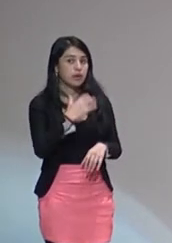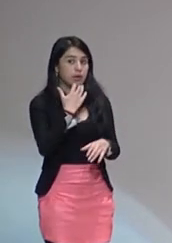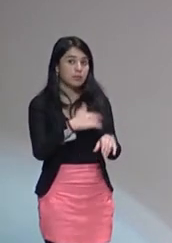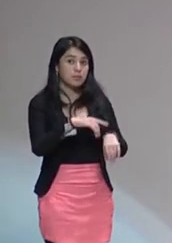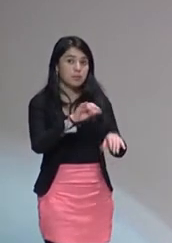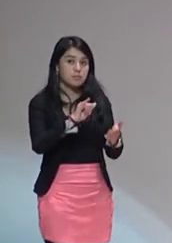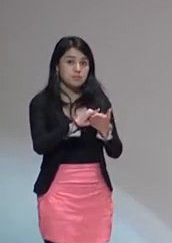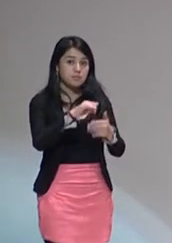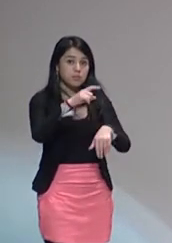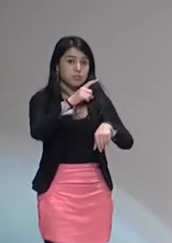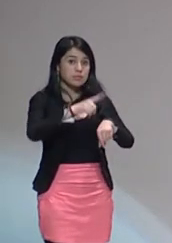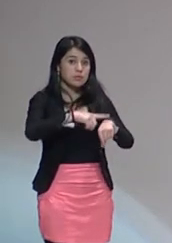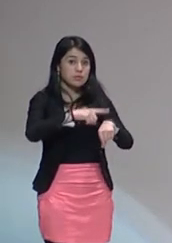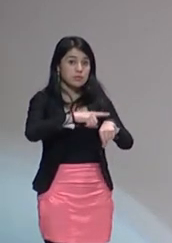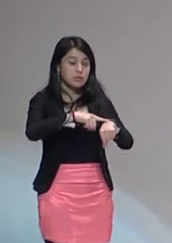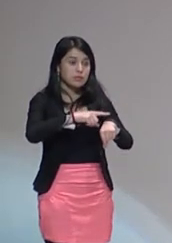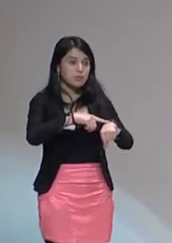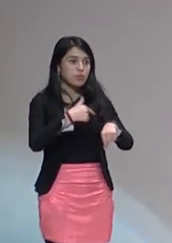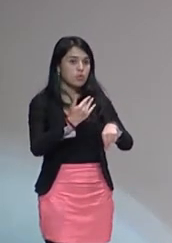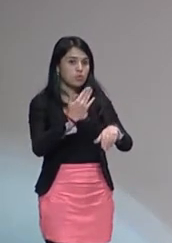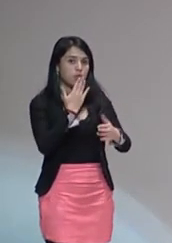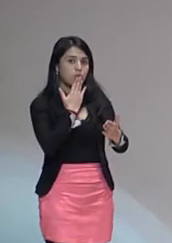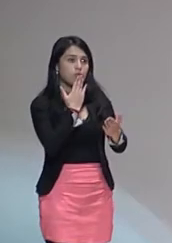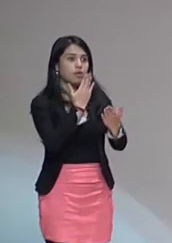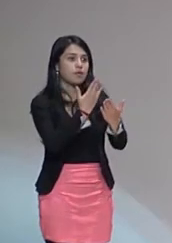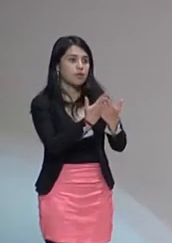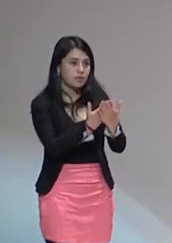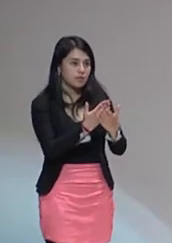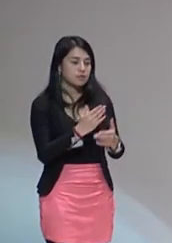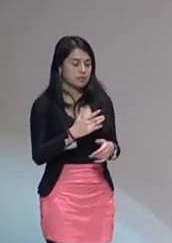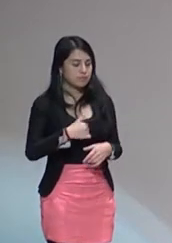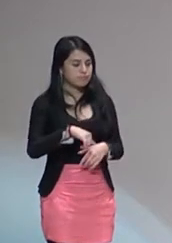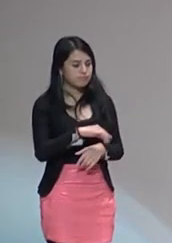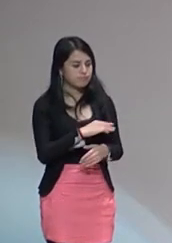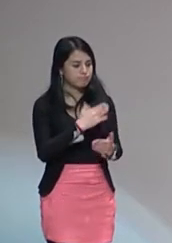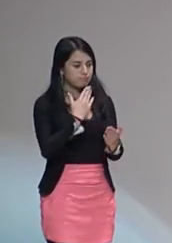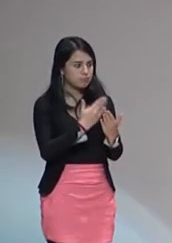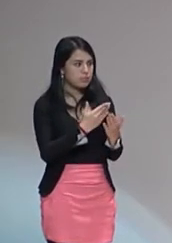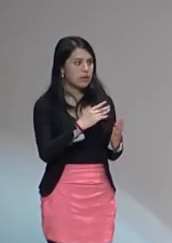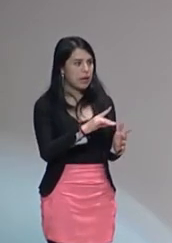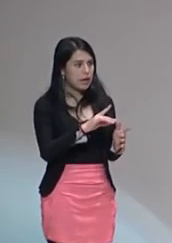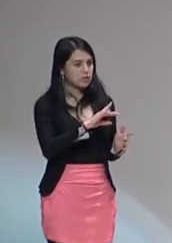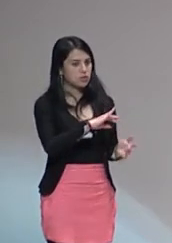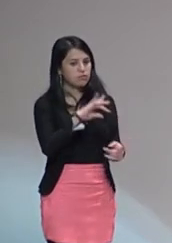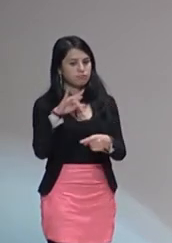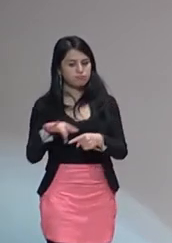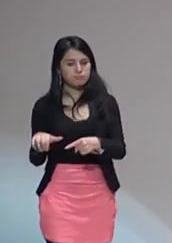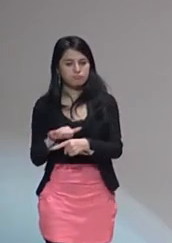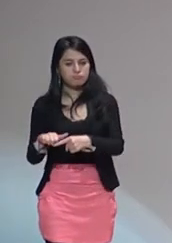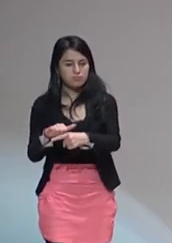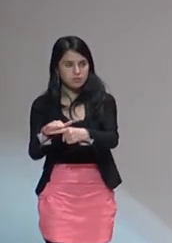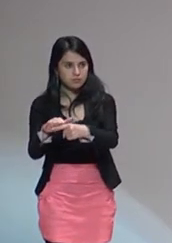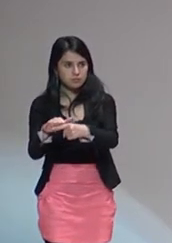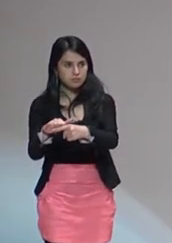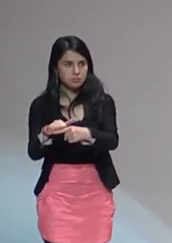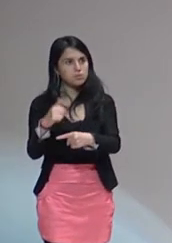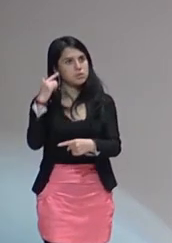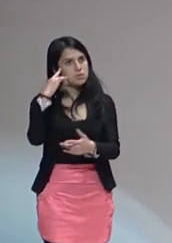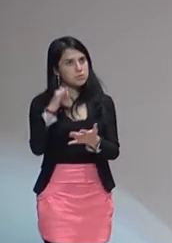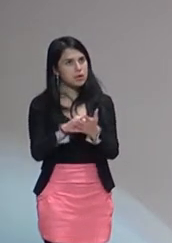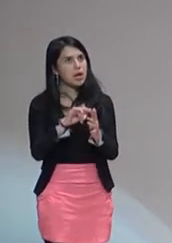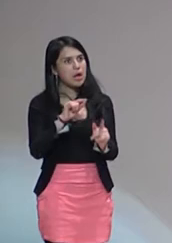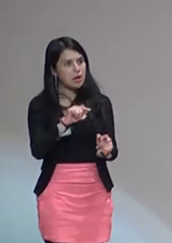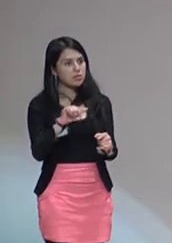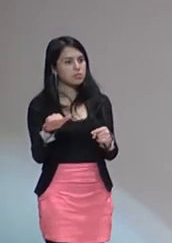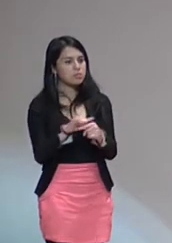tiempo para agradecer y tomarlo como una práctica sería para mí también una práctica de